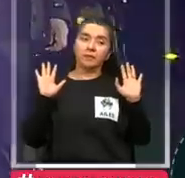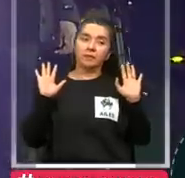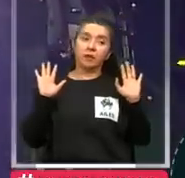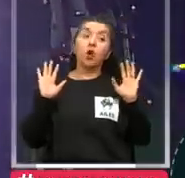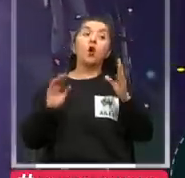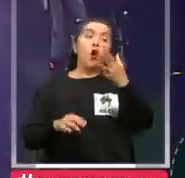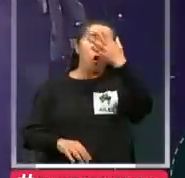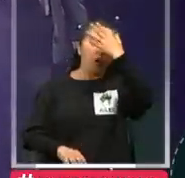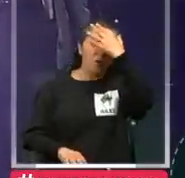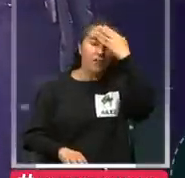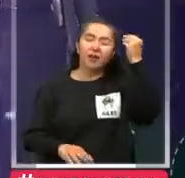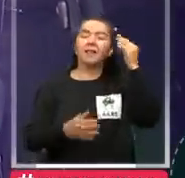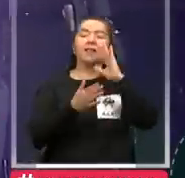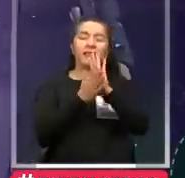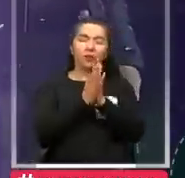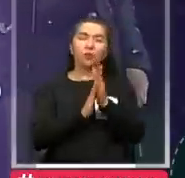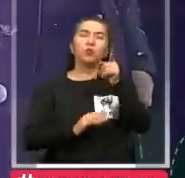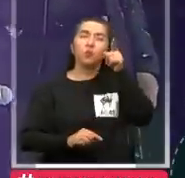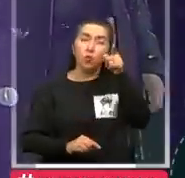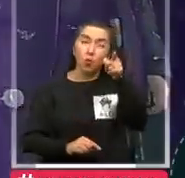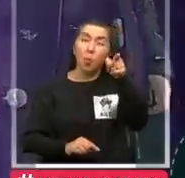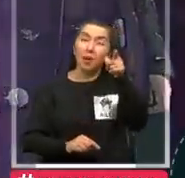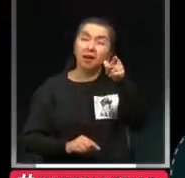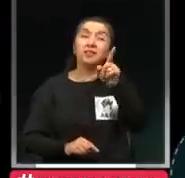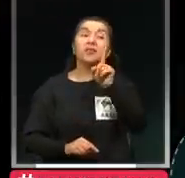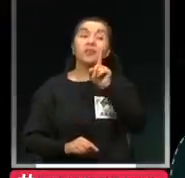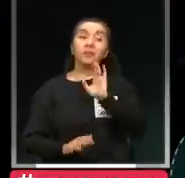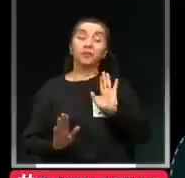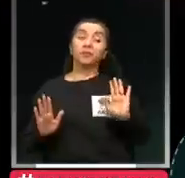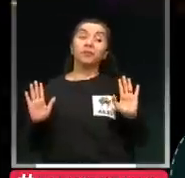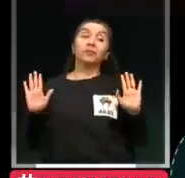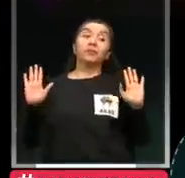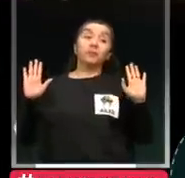sorprendas. Olvídate todo que tú para eso